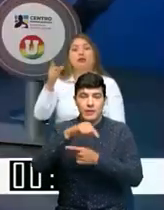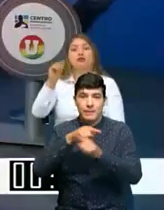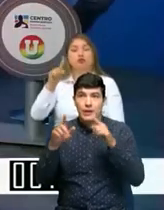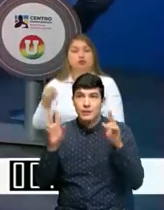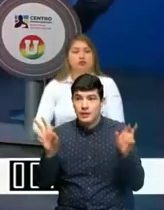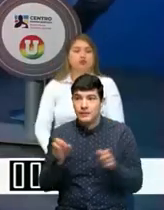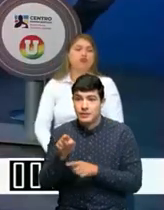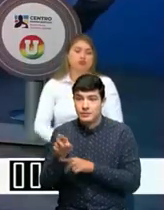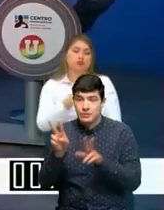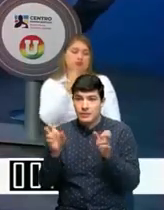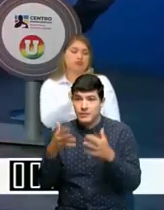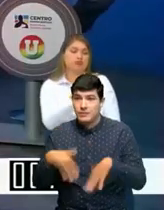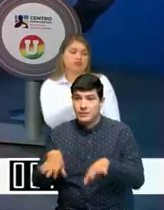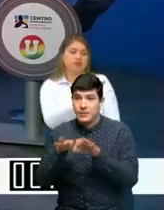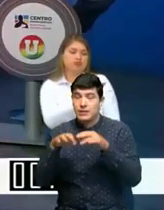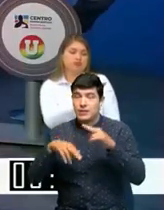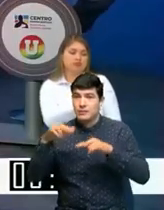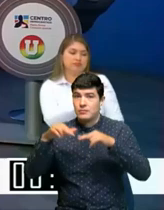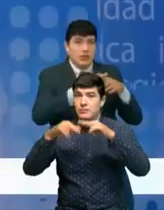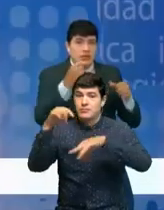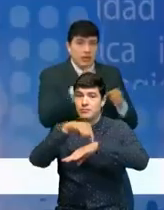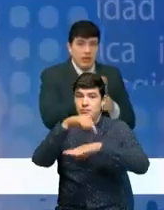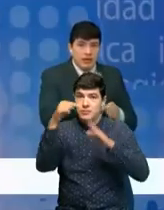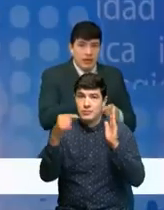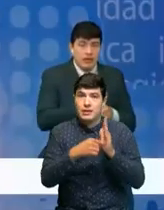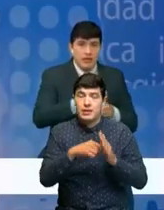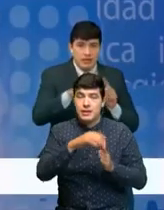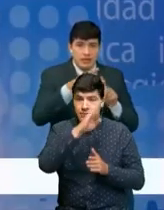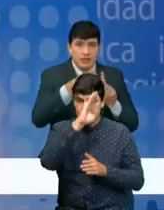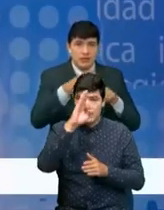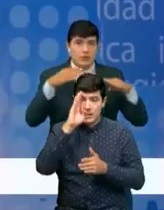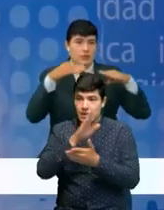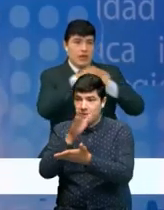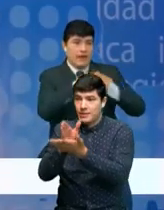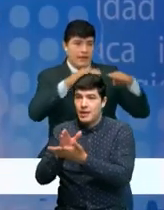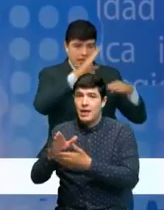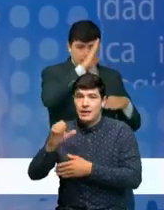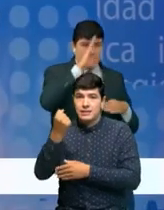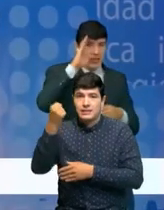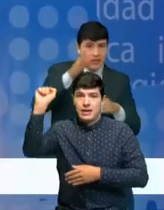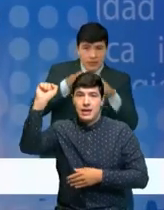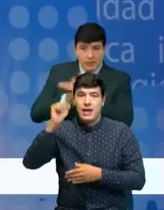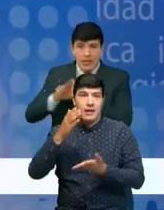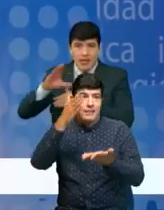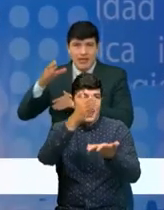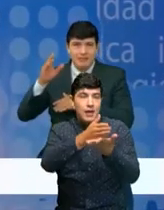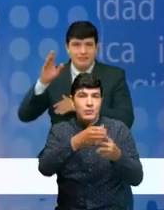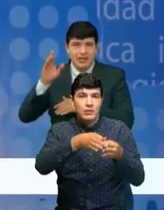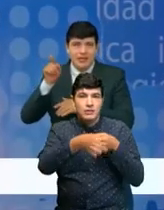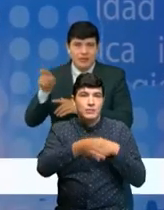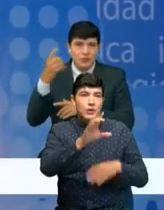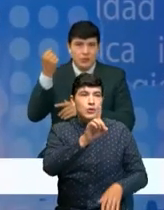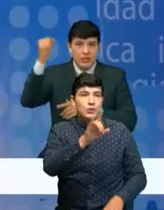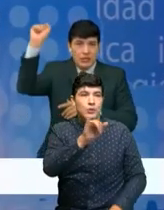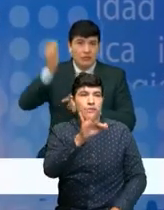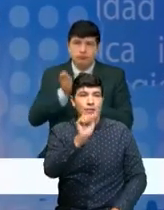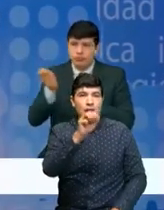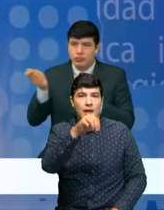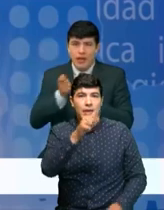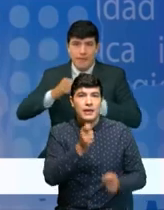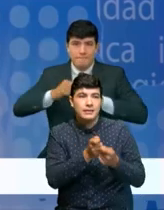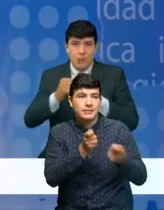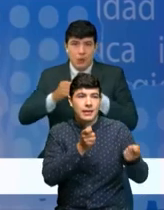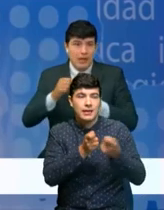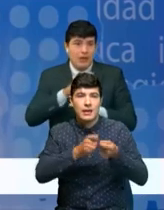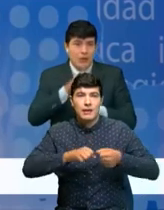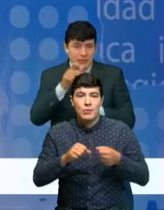la culminación de la vía San Gil-Charalá-Duitama. Terminar la vía San Gil-Charalá-Duitama, que nos acerca a Bogotá, para que toda esta gente que